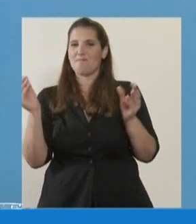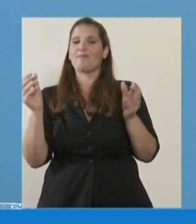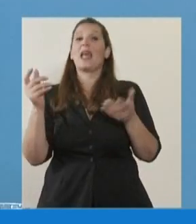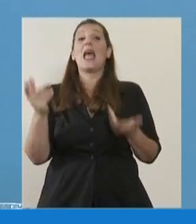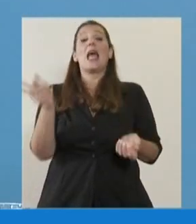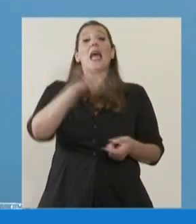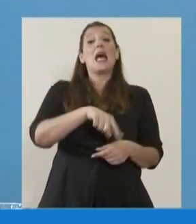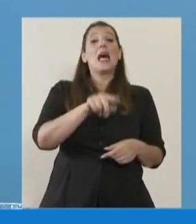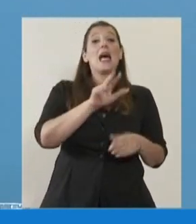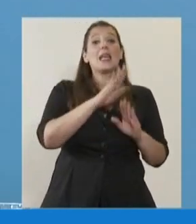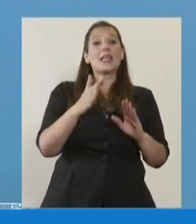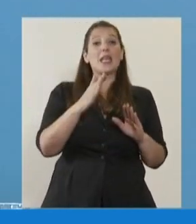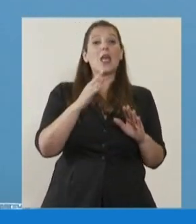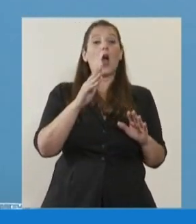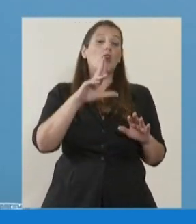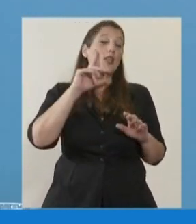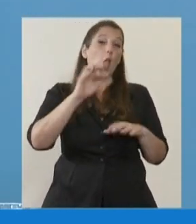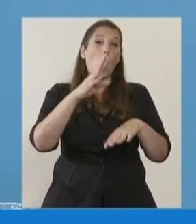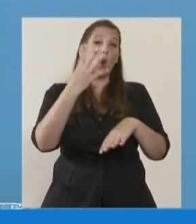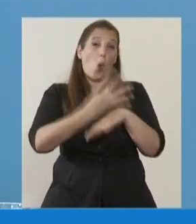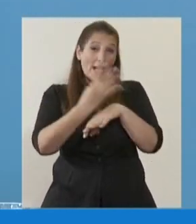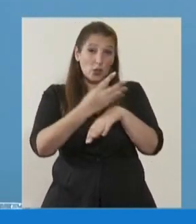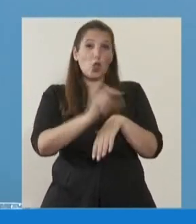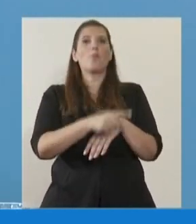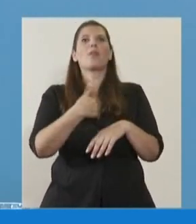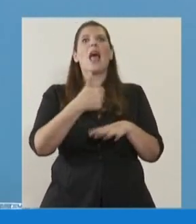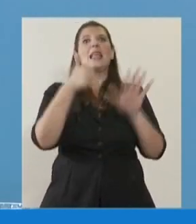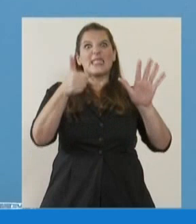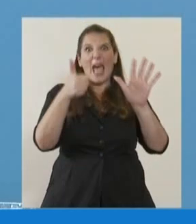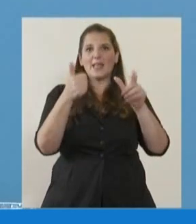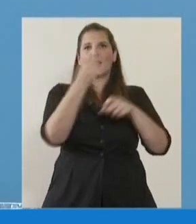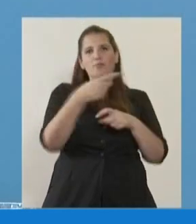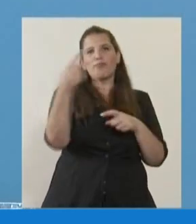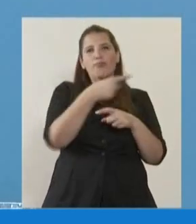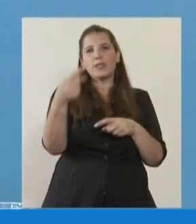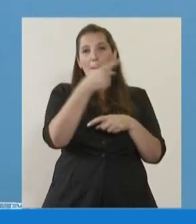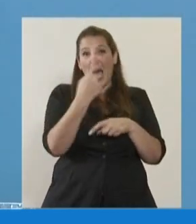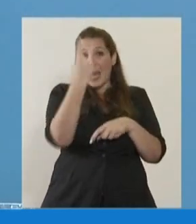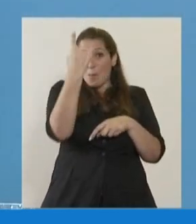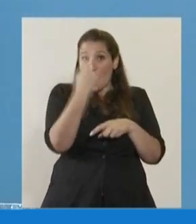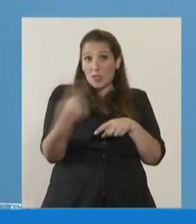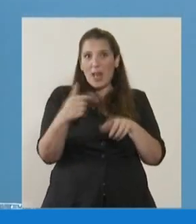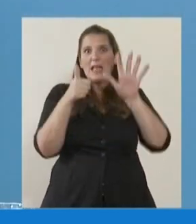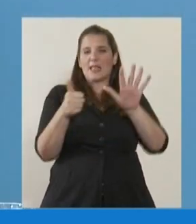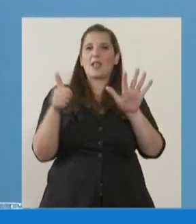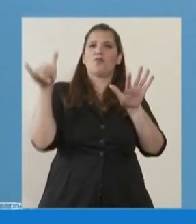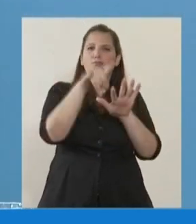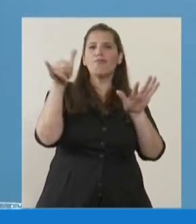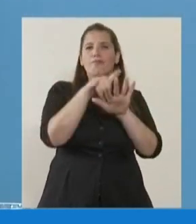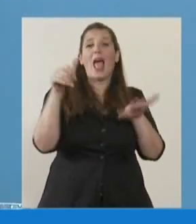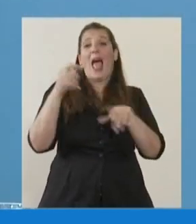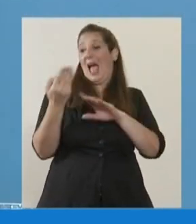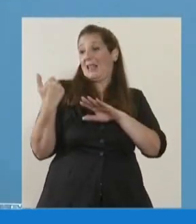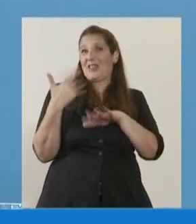En Río Cuarto vamos a tener 6 frecuencias semanales a partir de mayo. Hasta ahora venía operando con